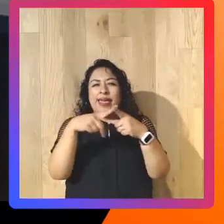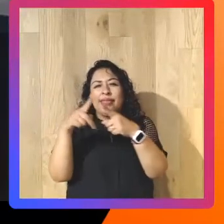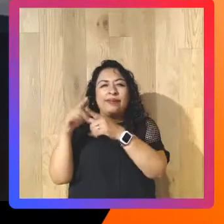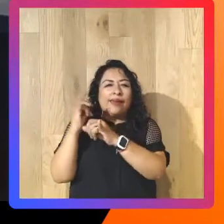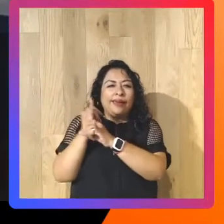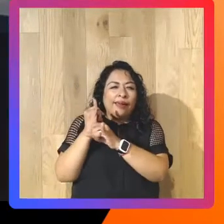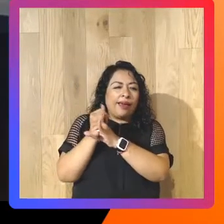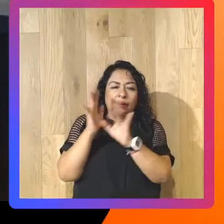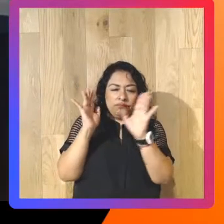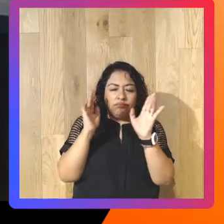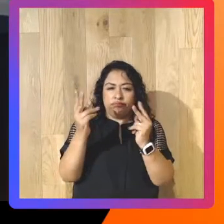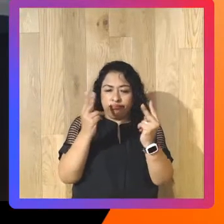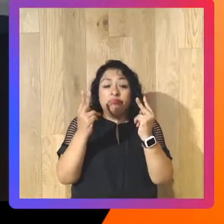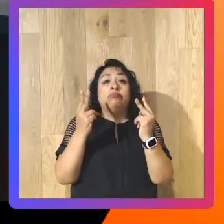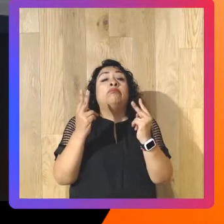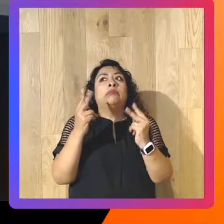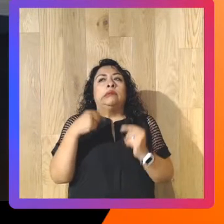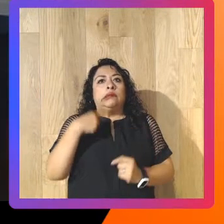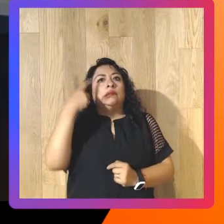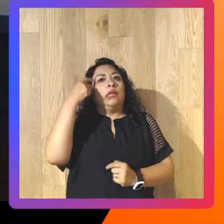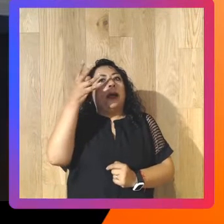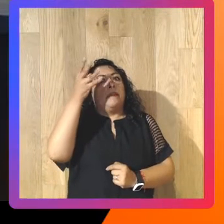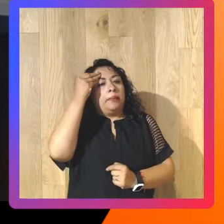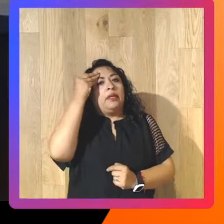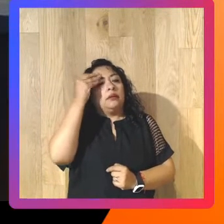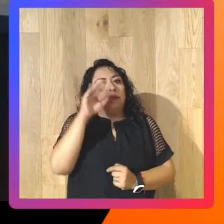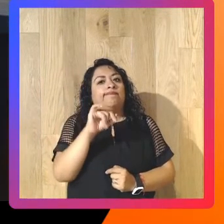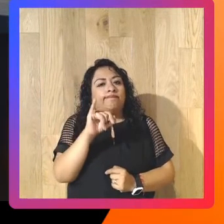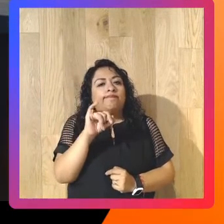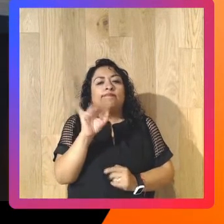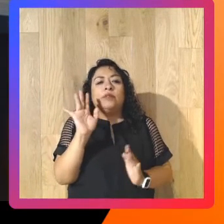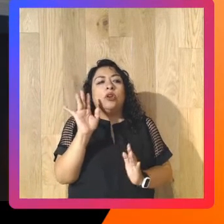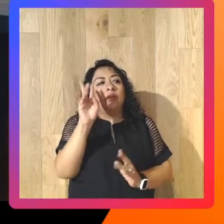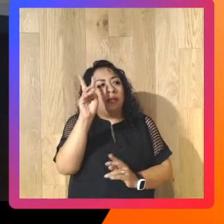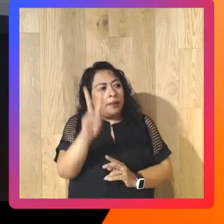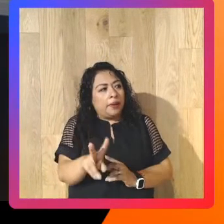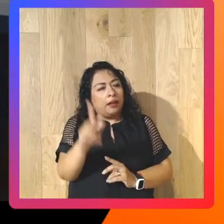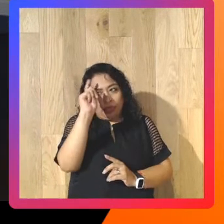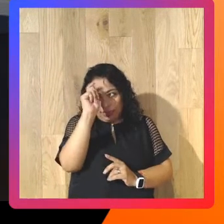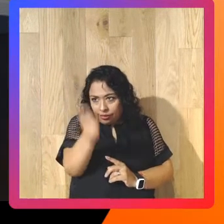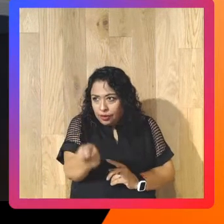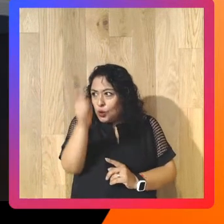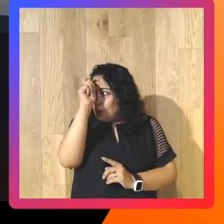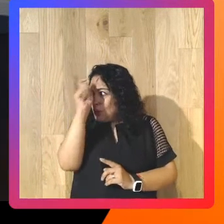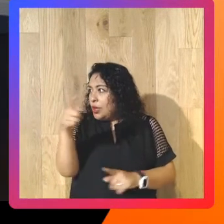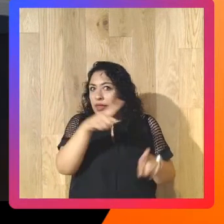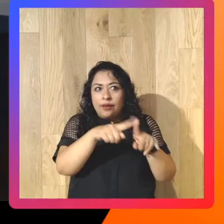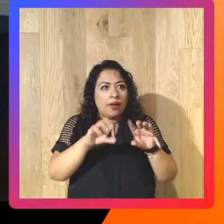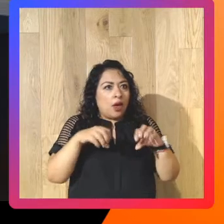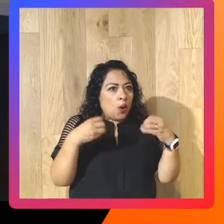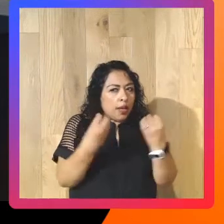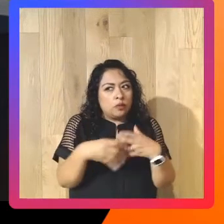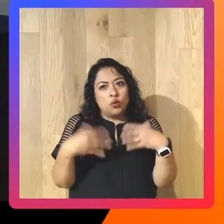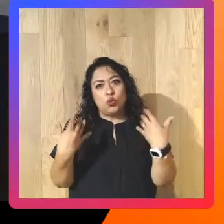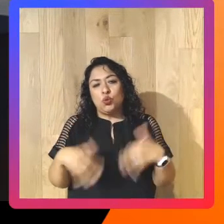medios virtuales, nos estamos llevando un gran aprendizaje y me quito y me pongo cachuchas de los diferentes organismos que están